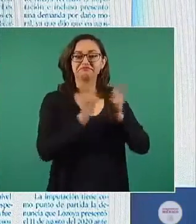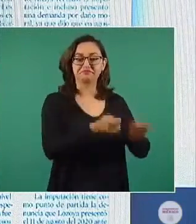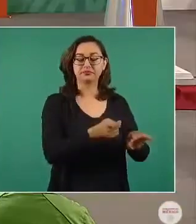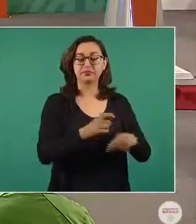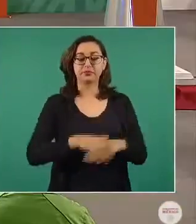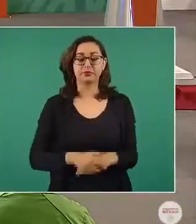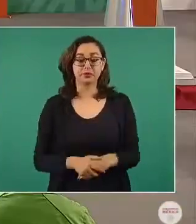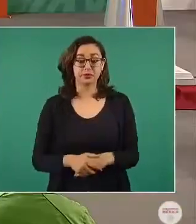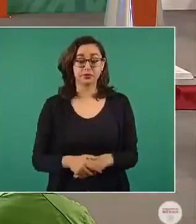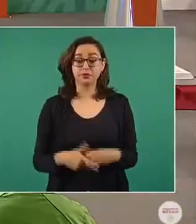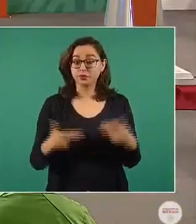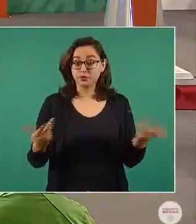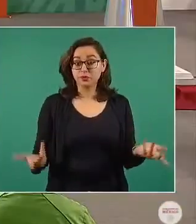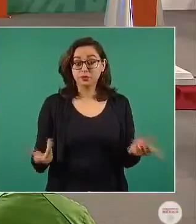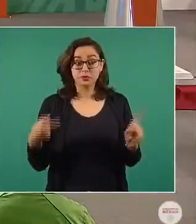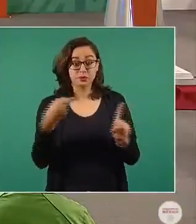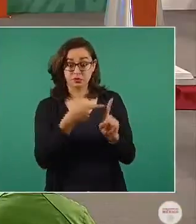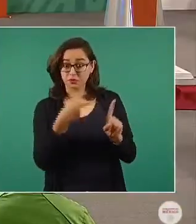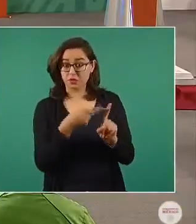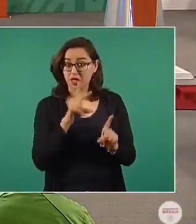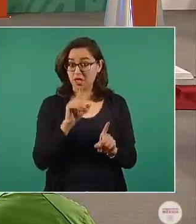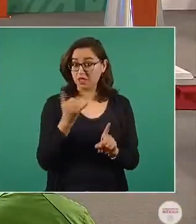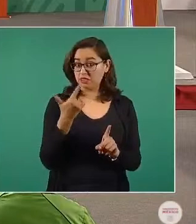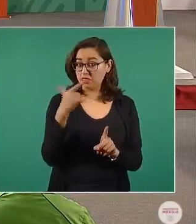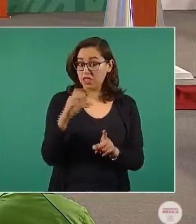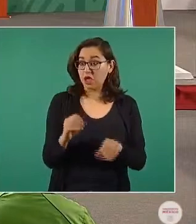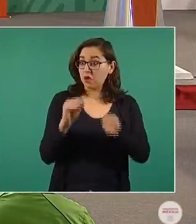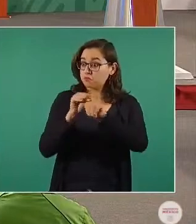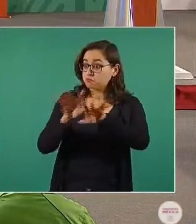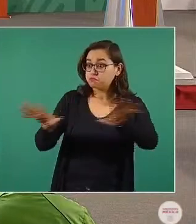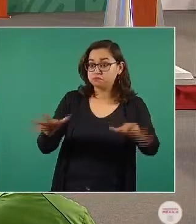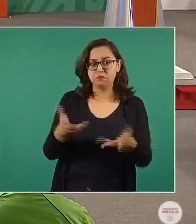Ojalá y Diego informara todo esto.